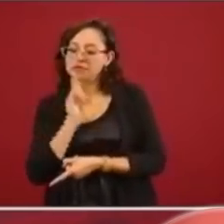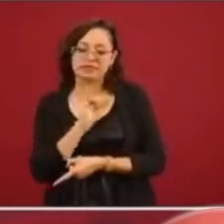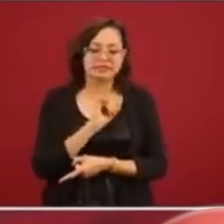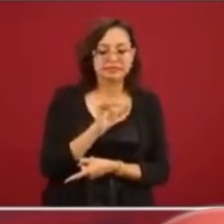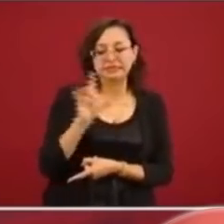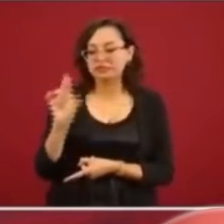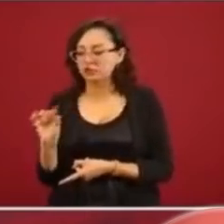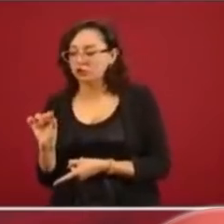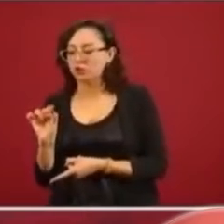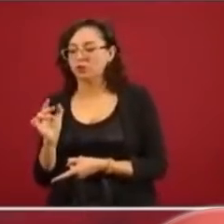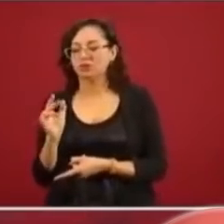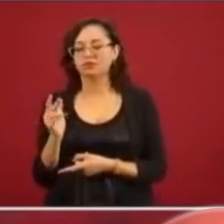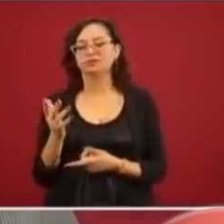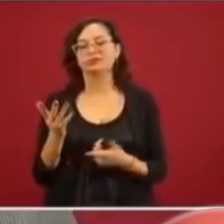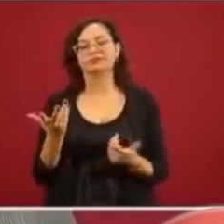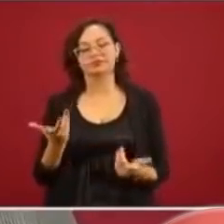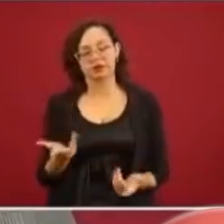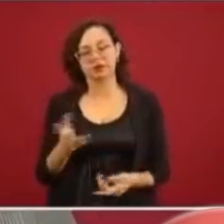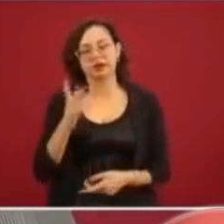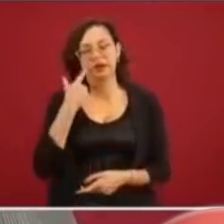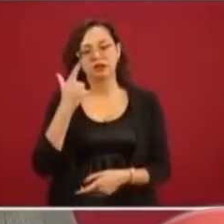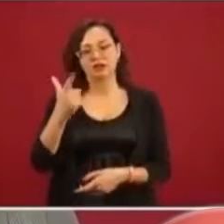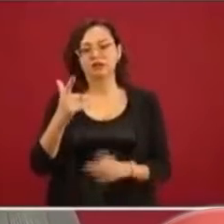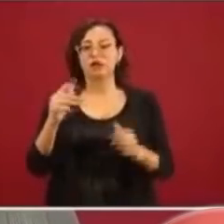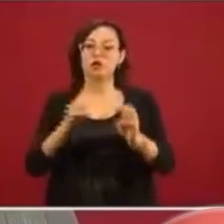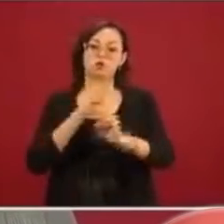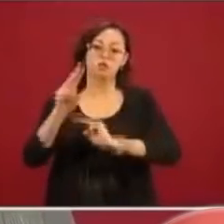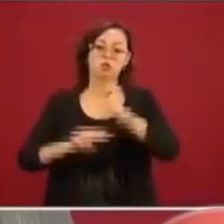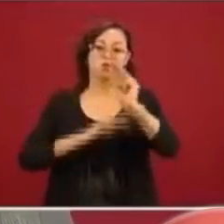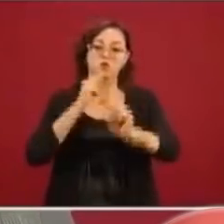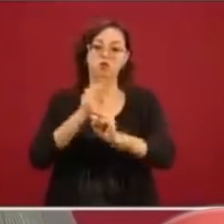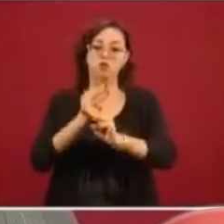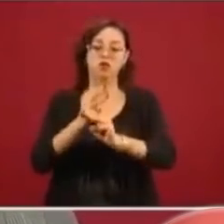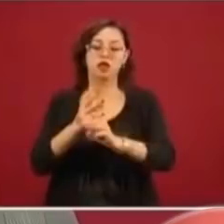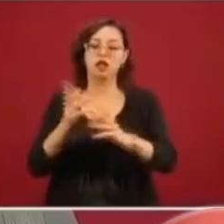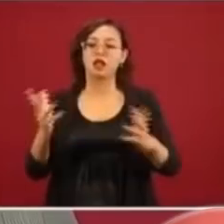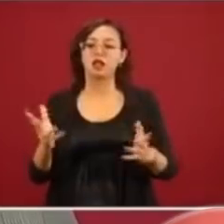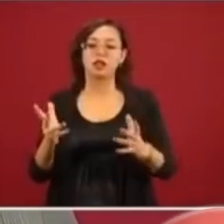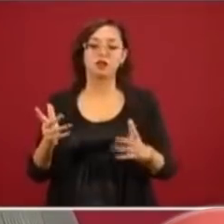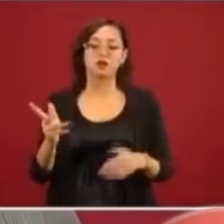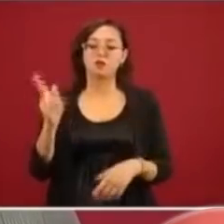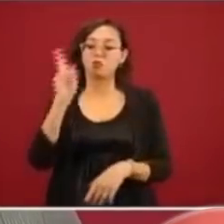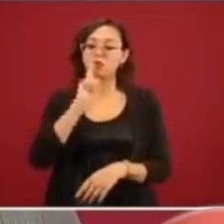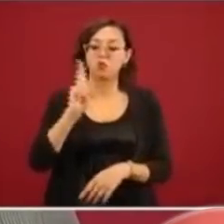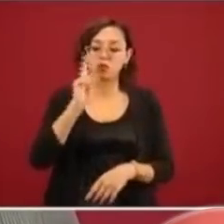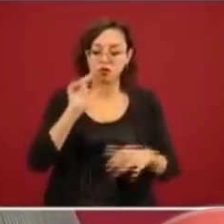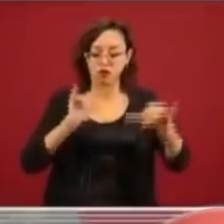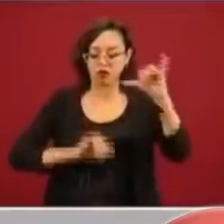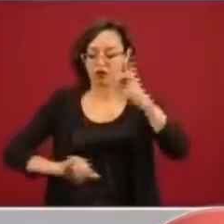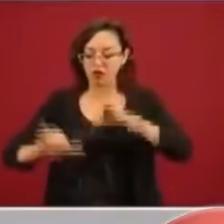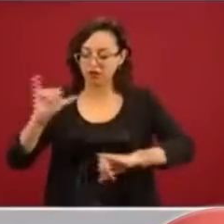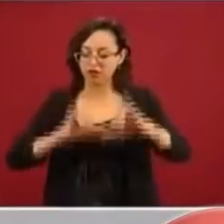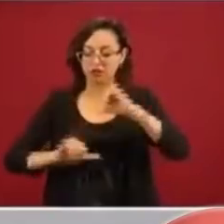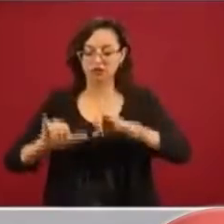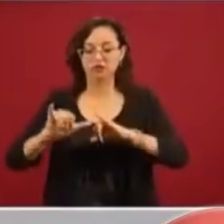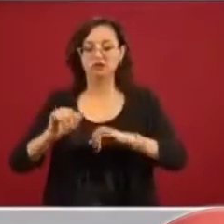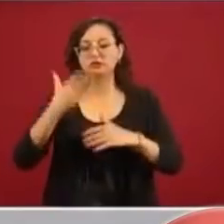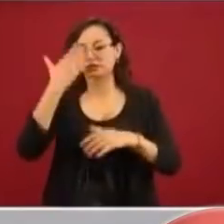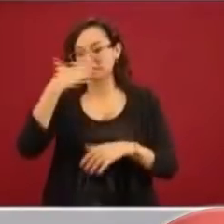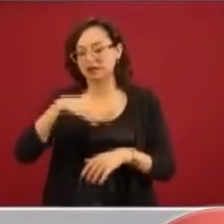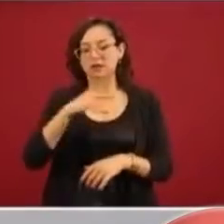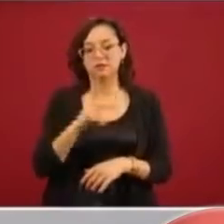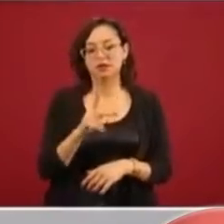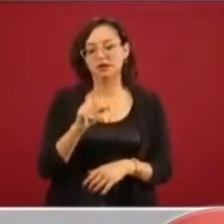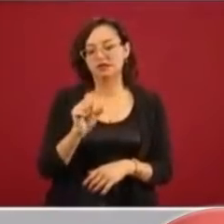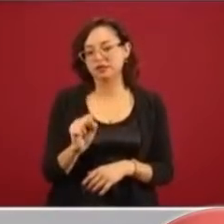de mayor utilidad, y eso a nivel mundial, es la que se hace con un proceso que ustedes ya lo saben,